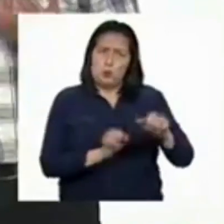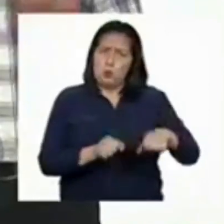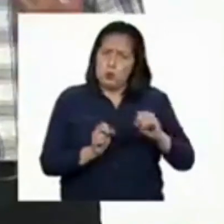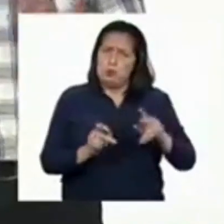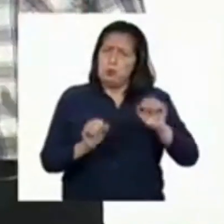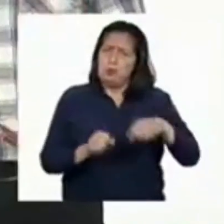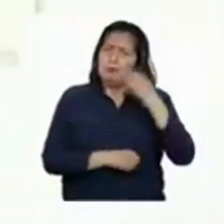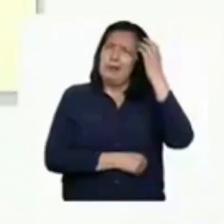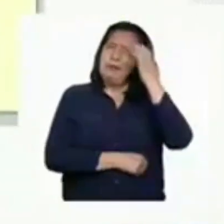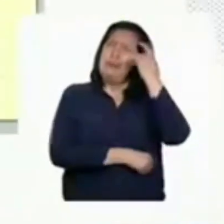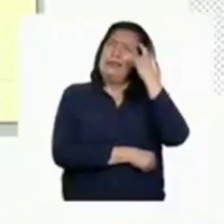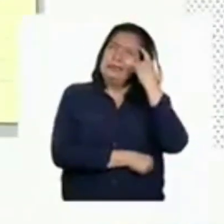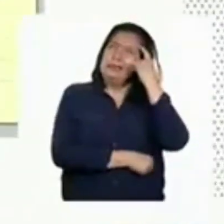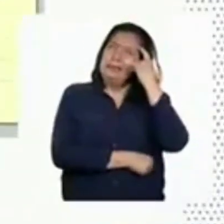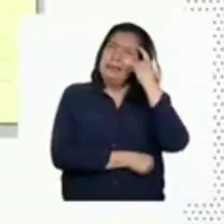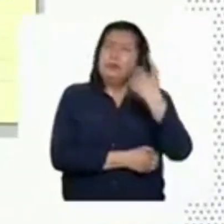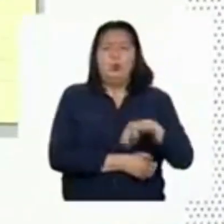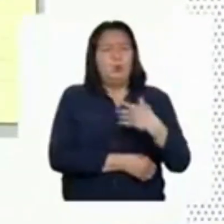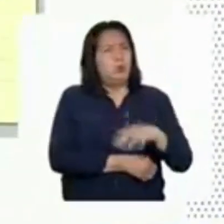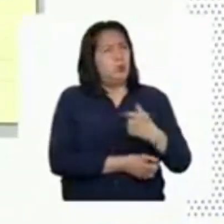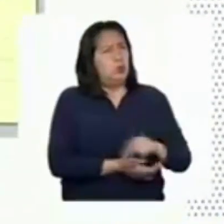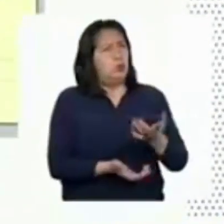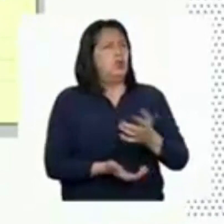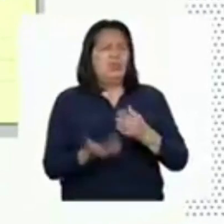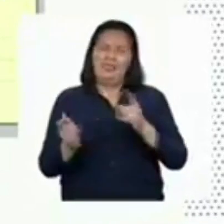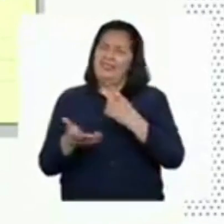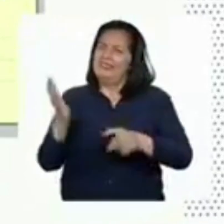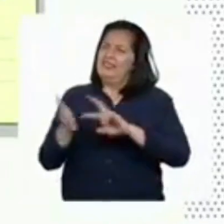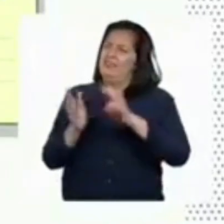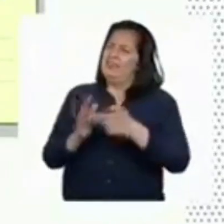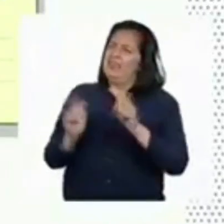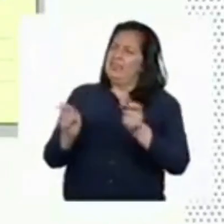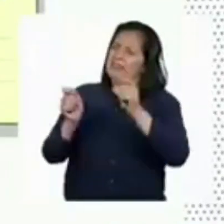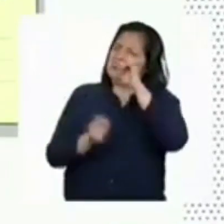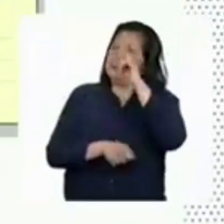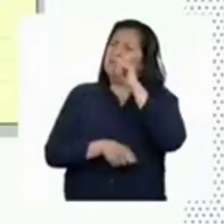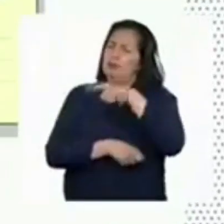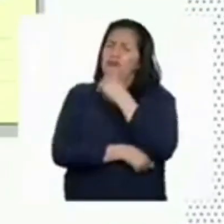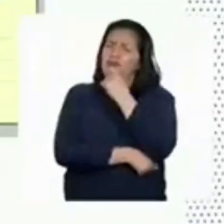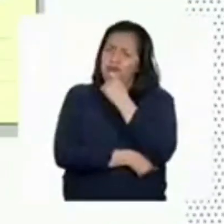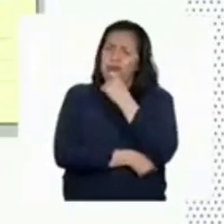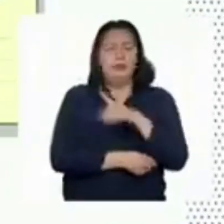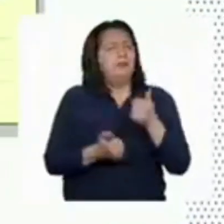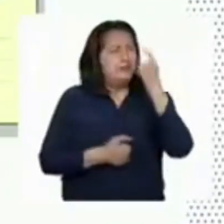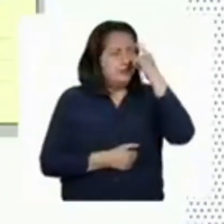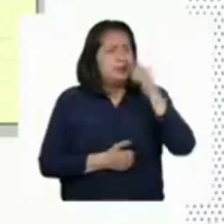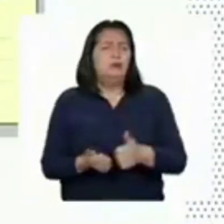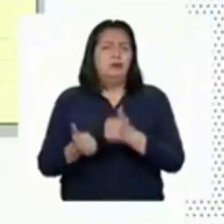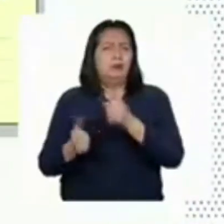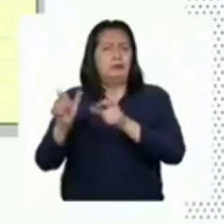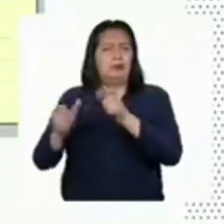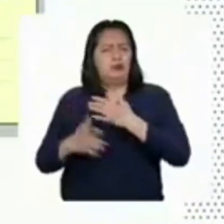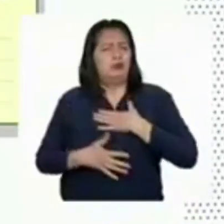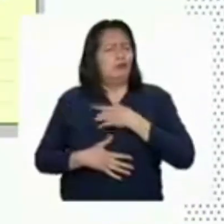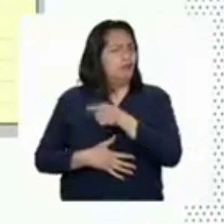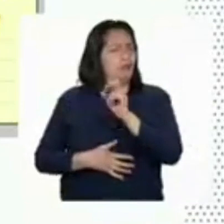oportunidad para reflexionar y revalorar el sentido de esta celebración, teniendo en cuenta el bien común y el respeto a